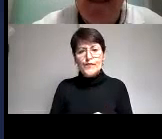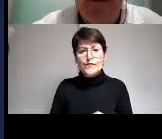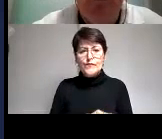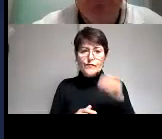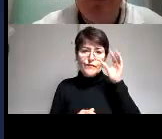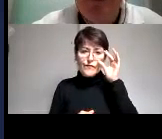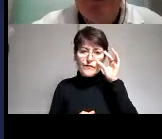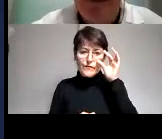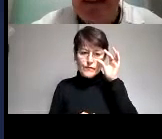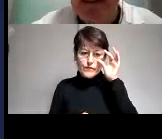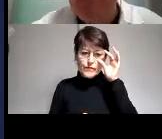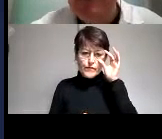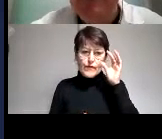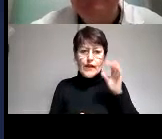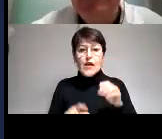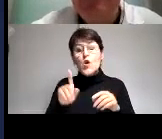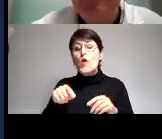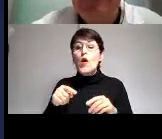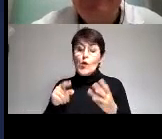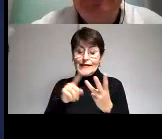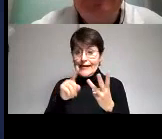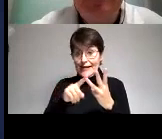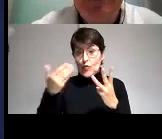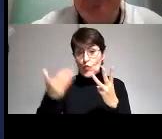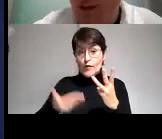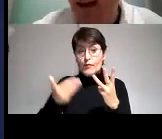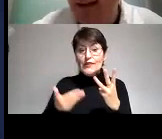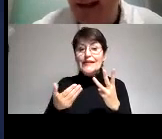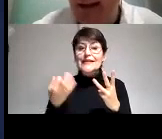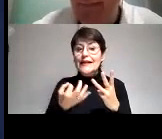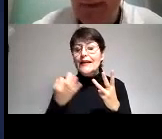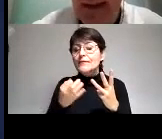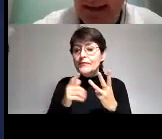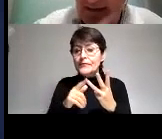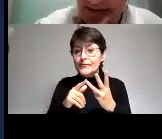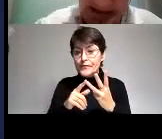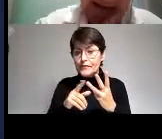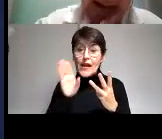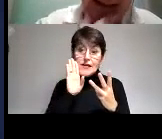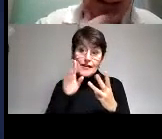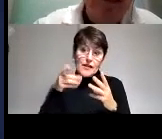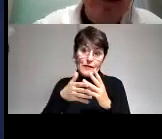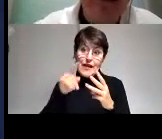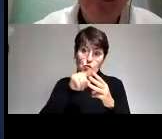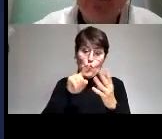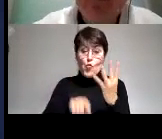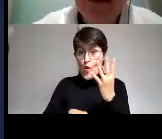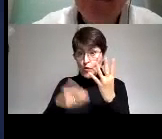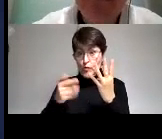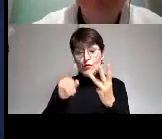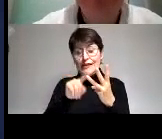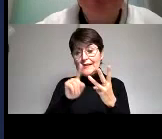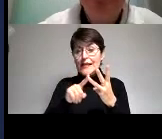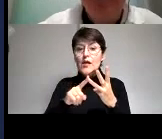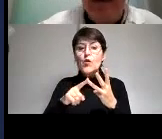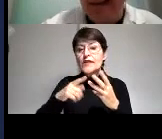de ácidos. El tercer pilar de la dieta alcalinizante sería, o sea, de la dieta alcalinizante sería la